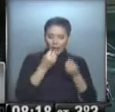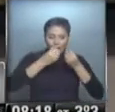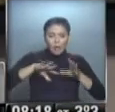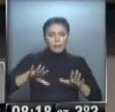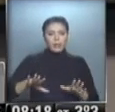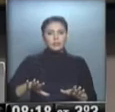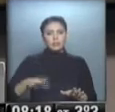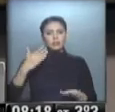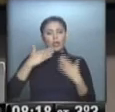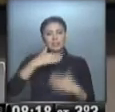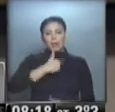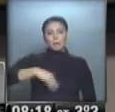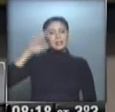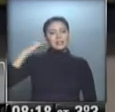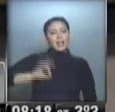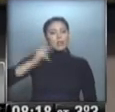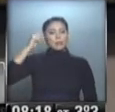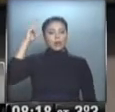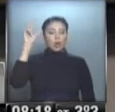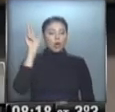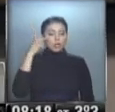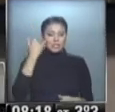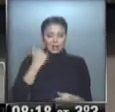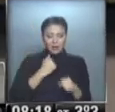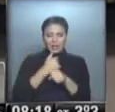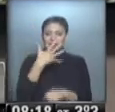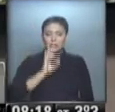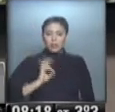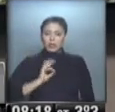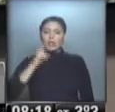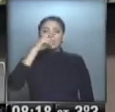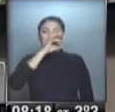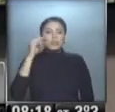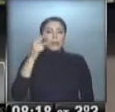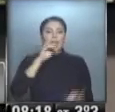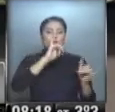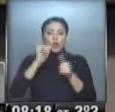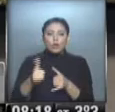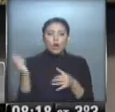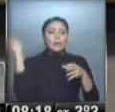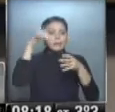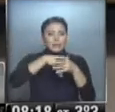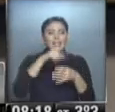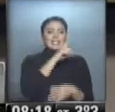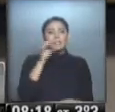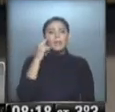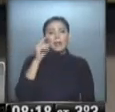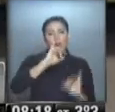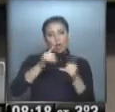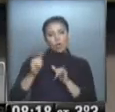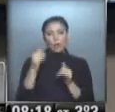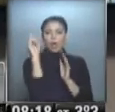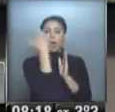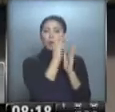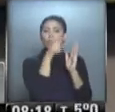marcha la presidenta en el 2008, que lleva 5 años, que han pasado 700.000 jóvenes, que más de 100.000 jóvenes dejaron el